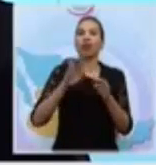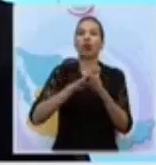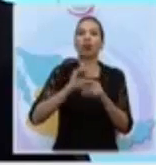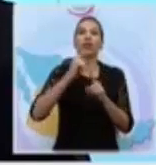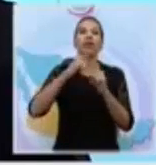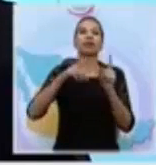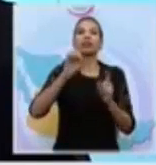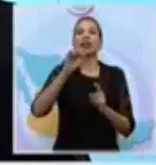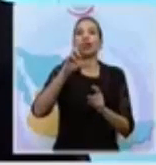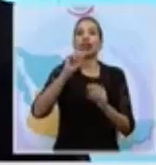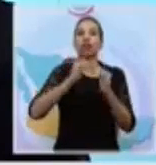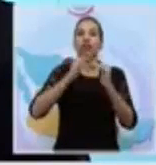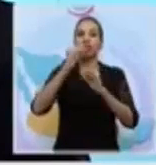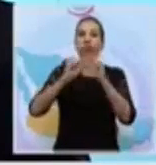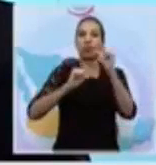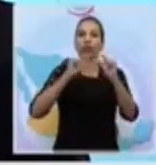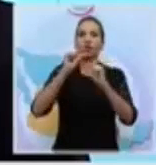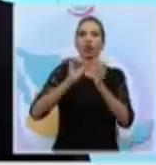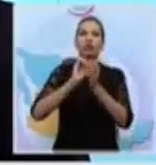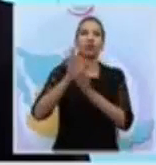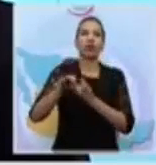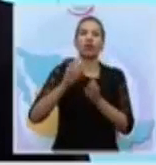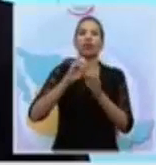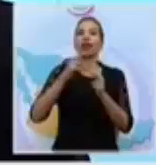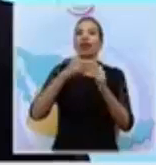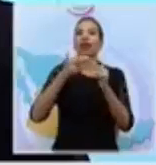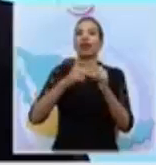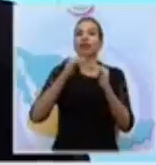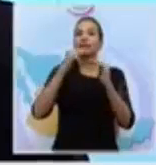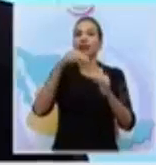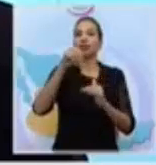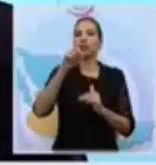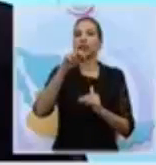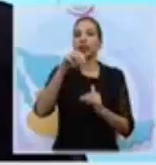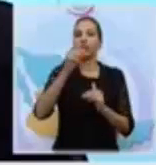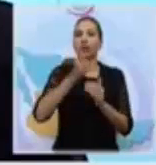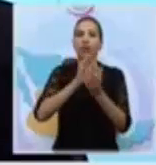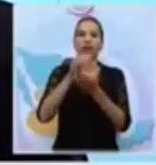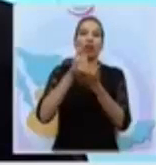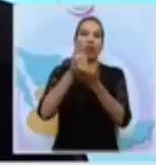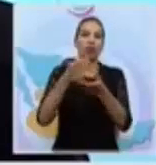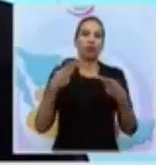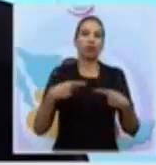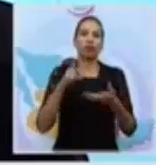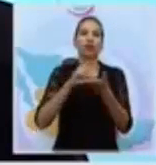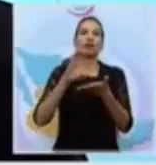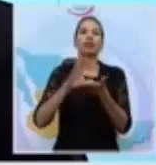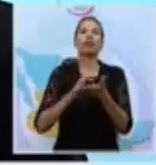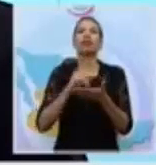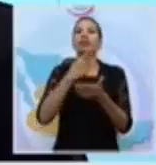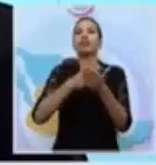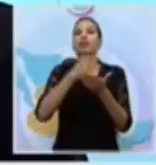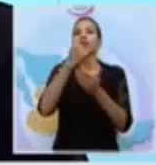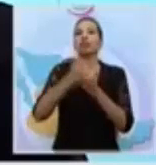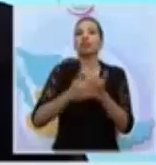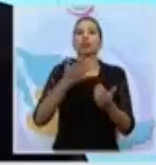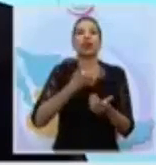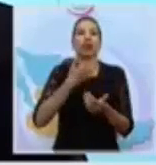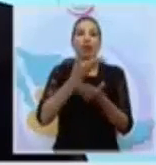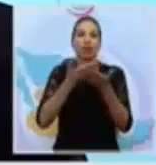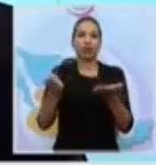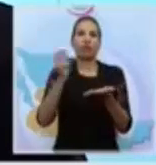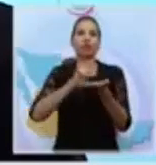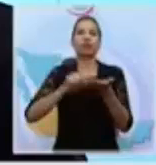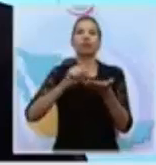salario mínimo y aumentándola gradualmente hasta un salario mínimo. Las propuestas que traigo